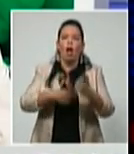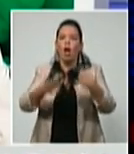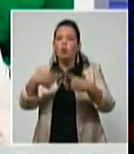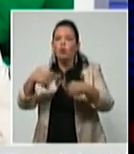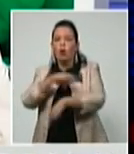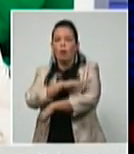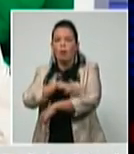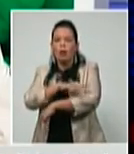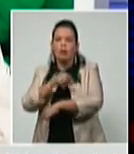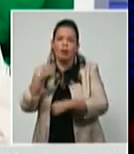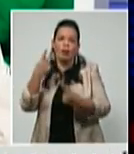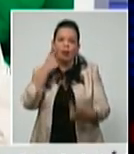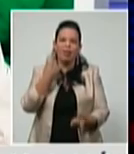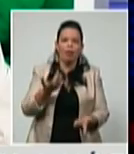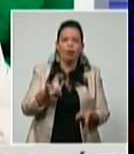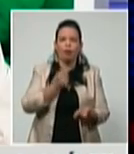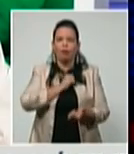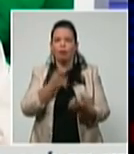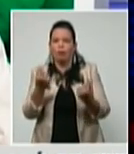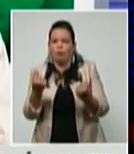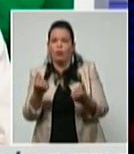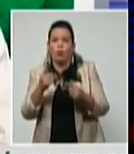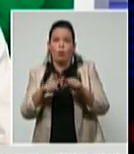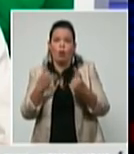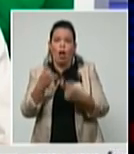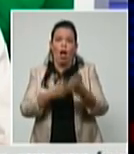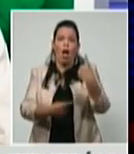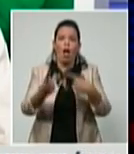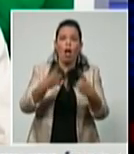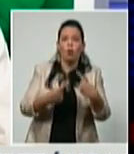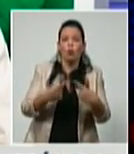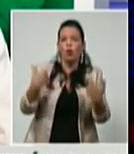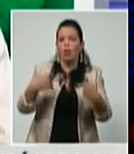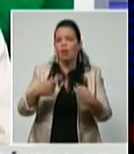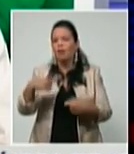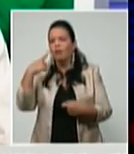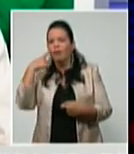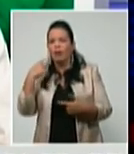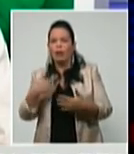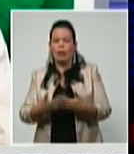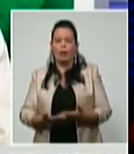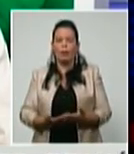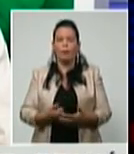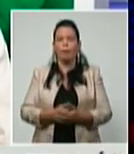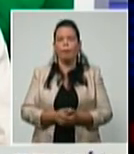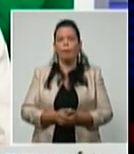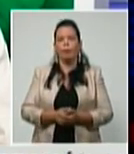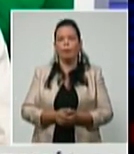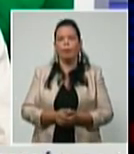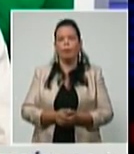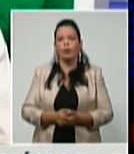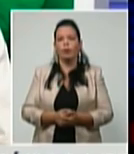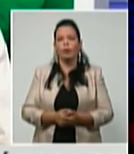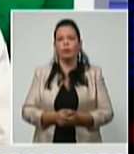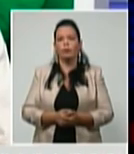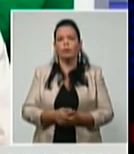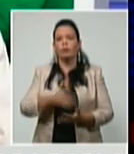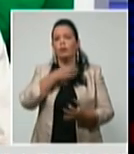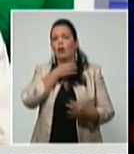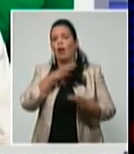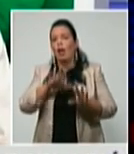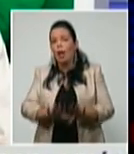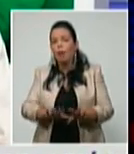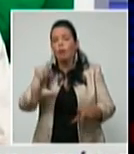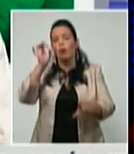pues calculan lo que puede significar cuando ya sea una vacuna aprobada y